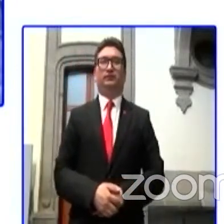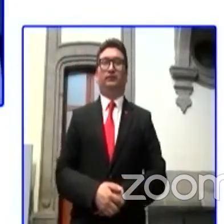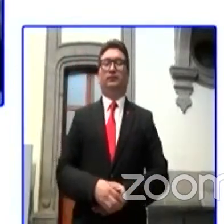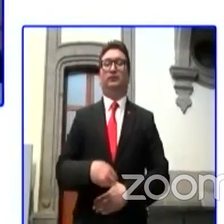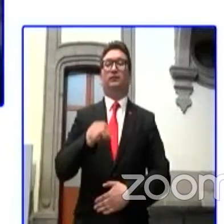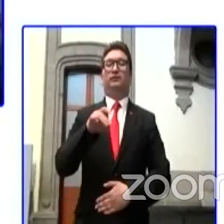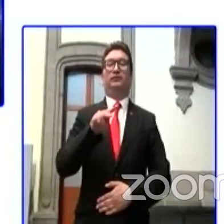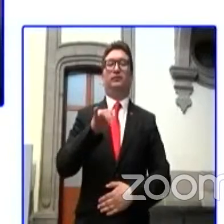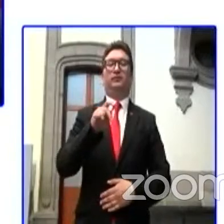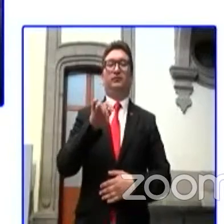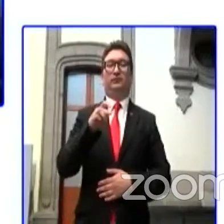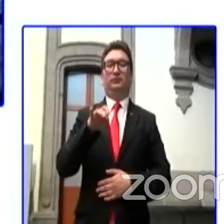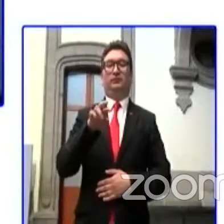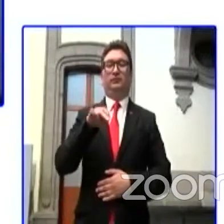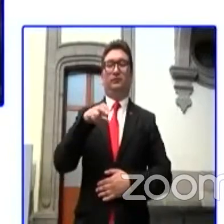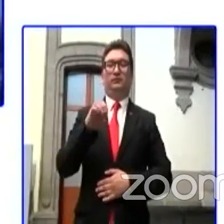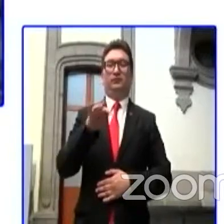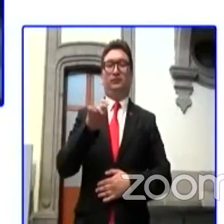Martín Moreno Fernández.